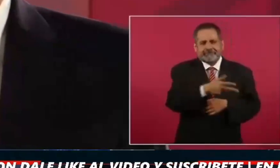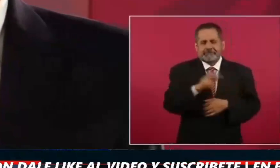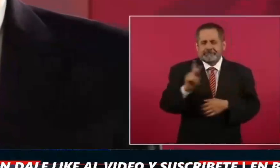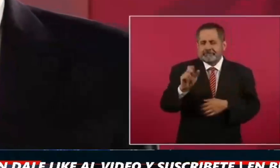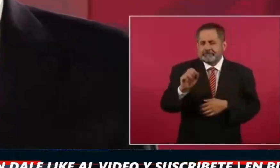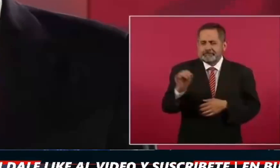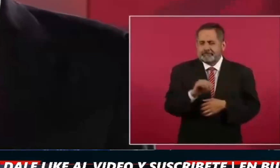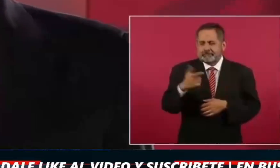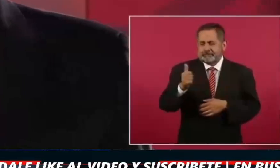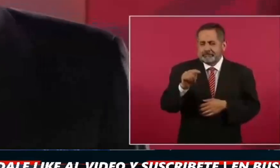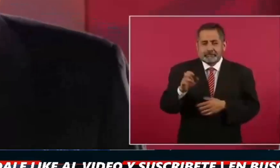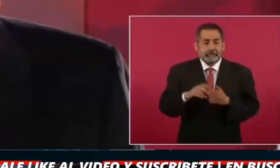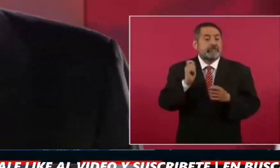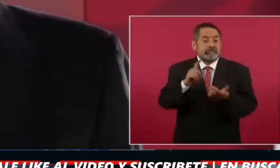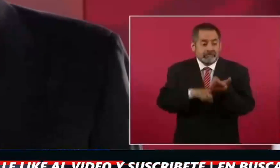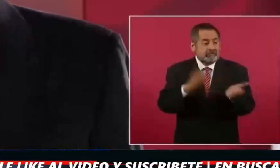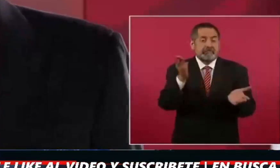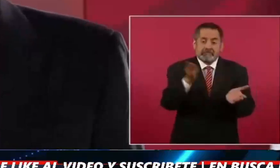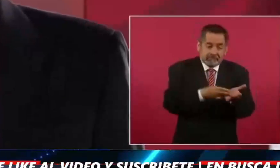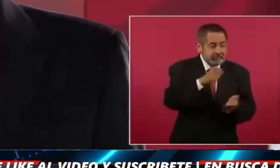Hasta multaron al PRI por eso. Sí.